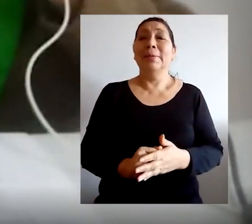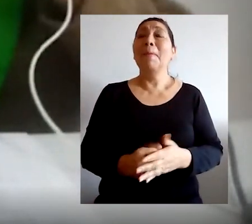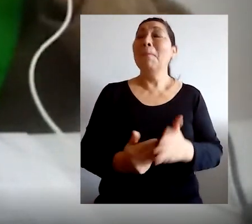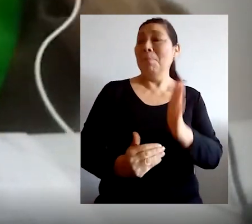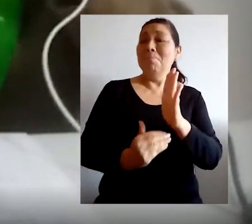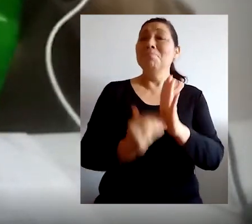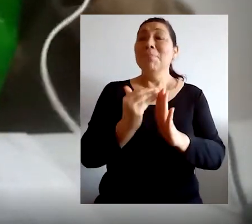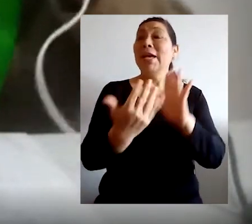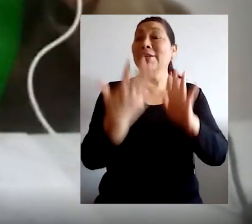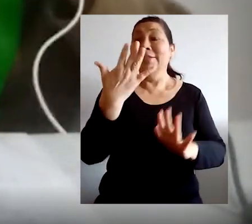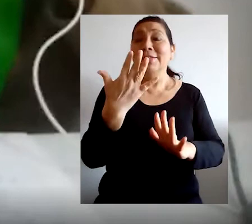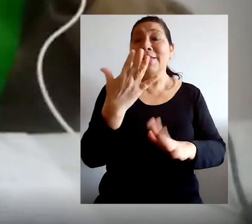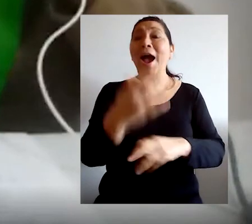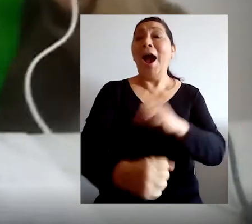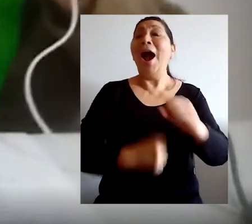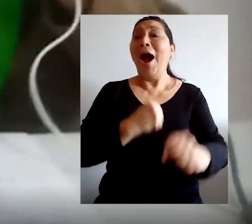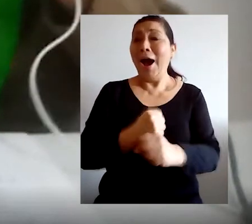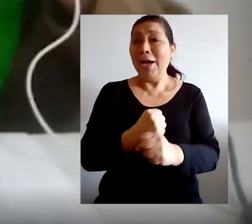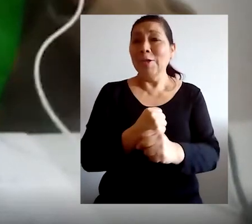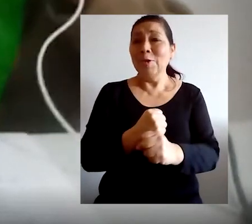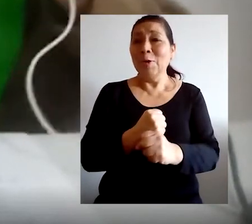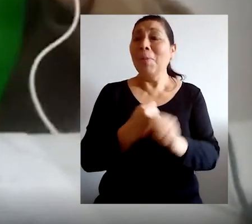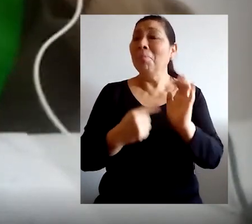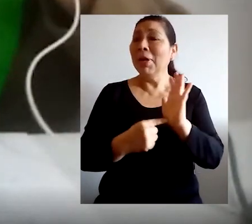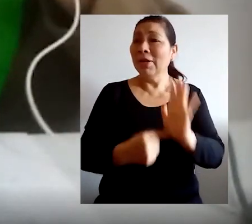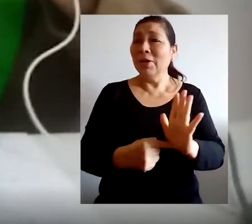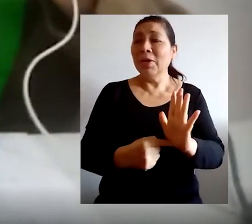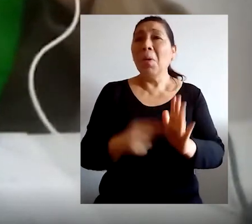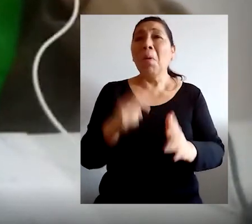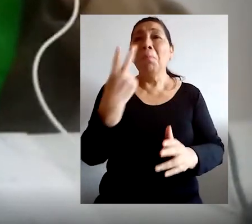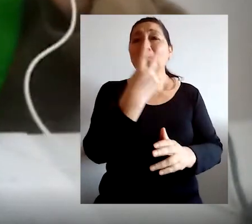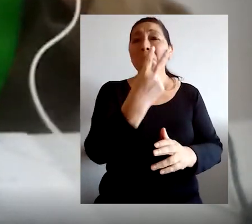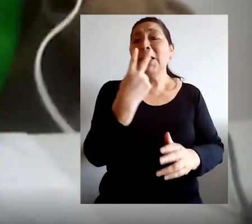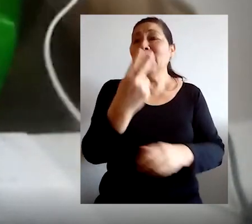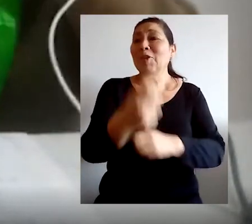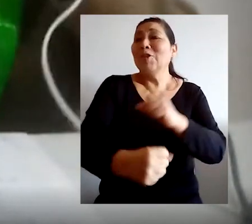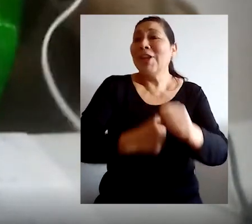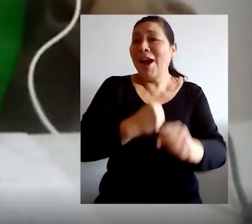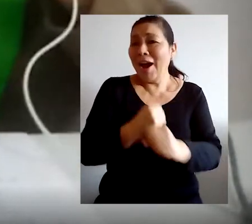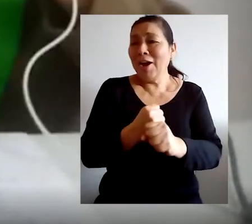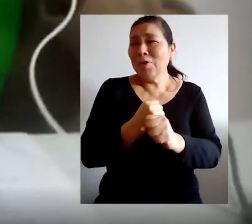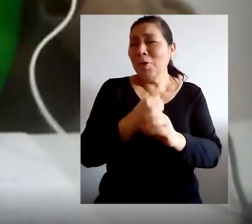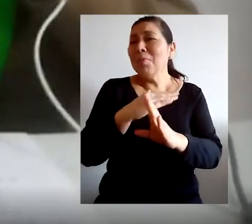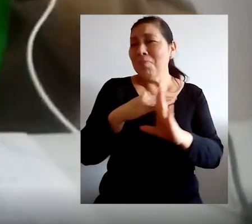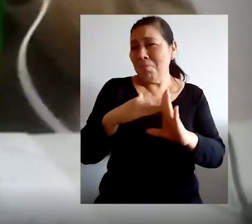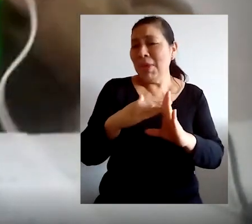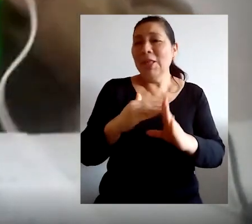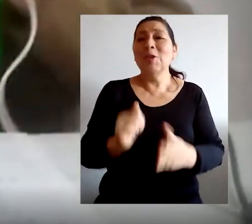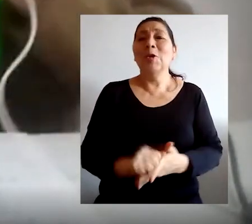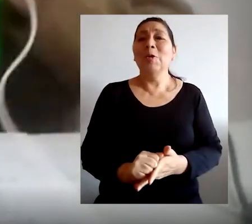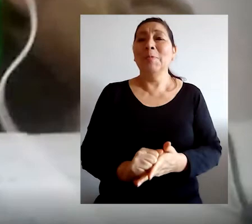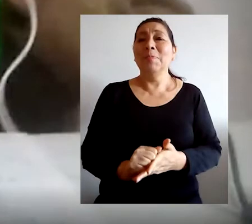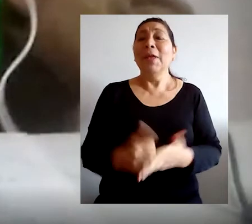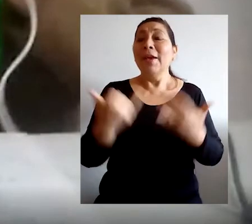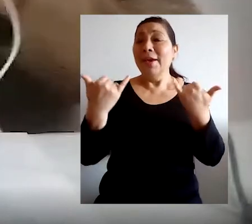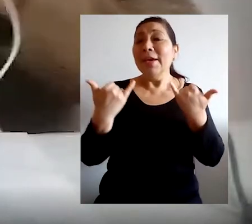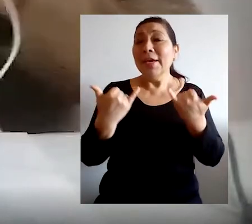pena máxima es de 15 años, recién habría prescrito a los 22 años y medio de transcurrido